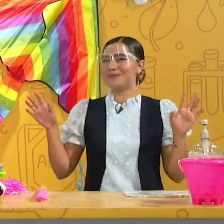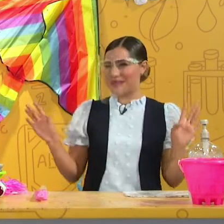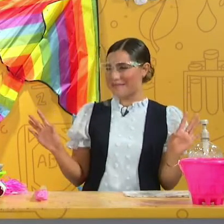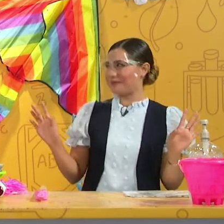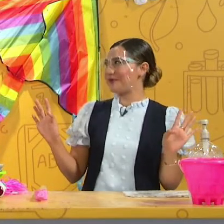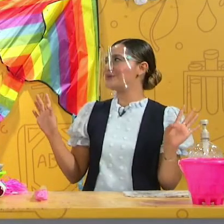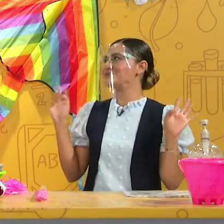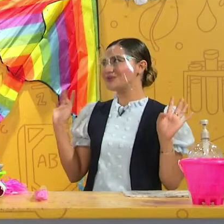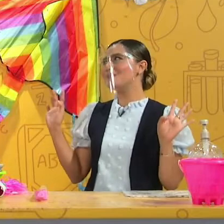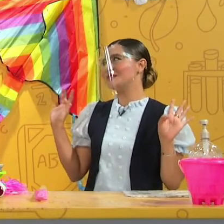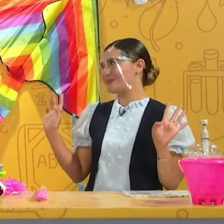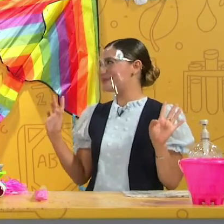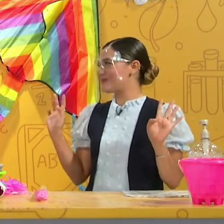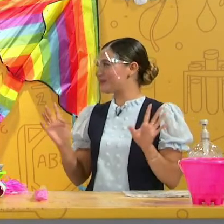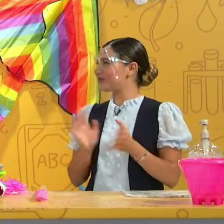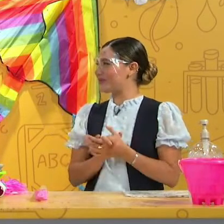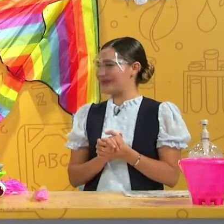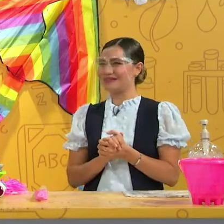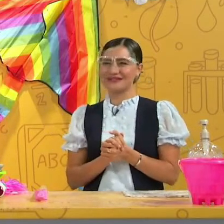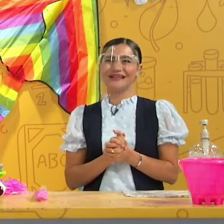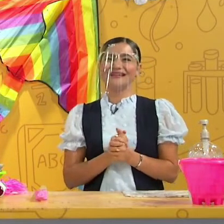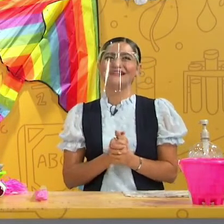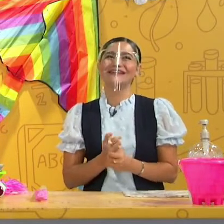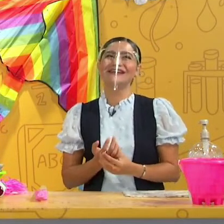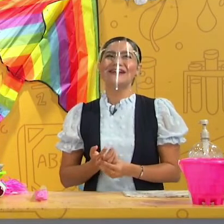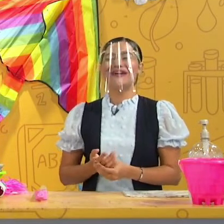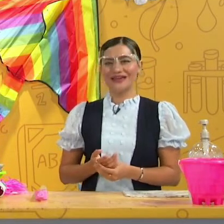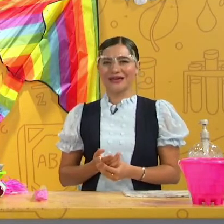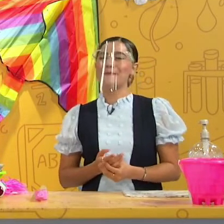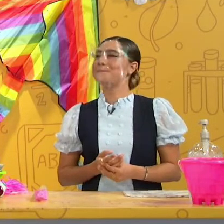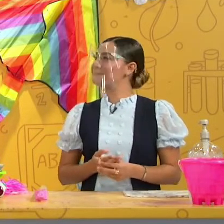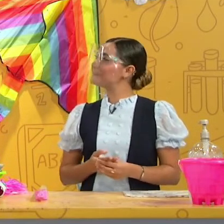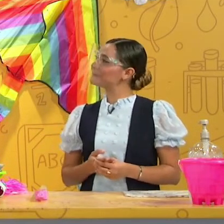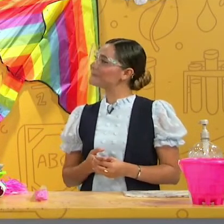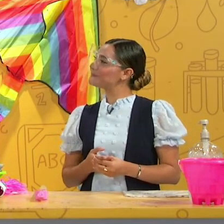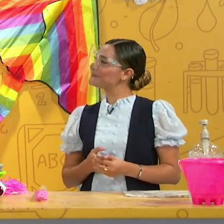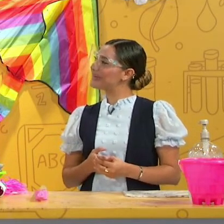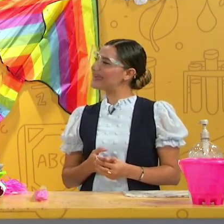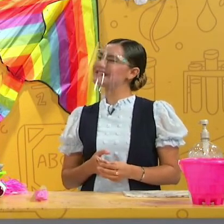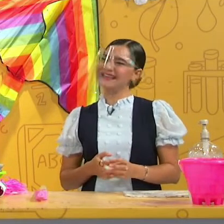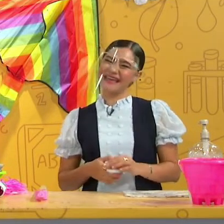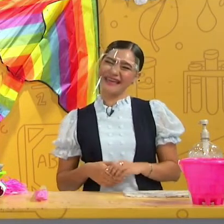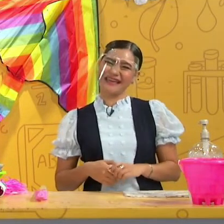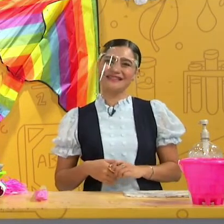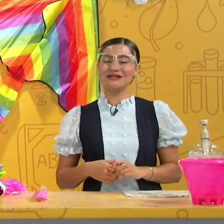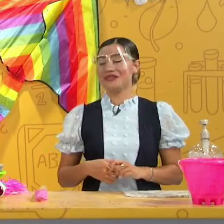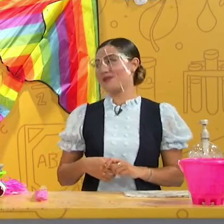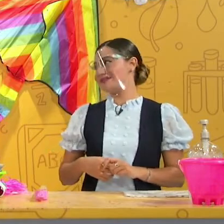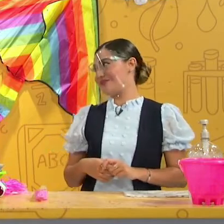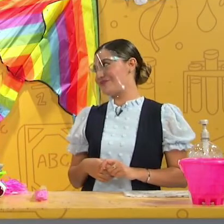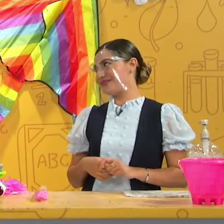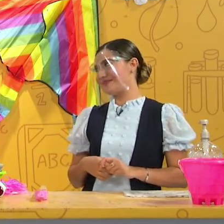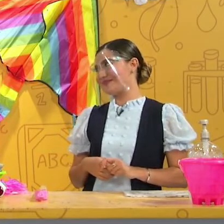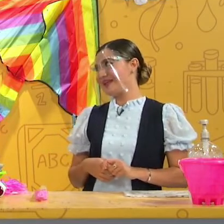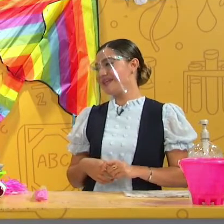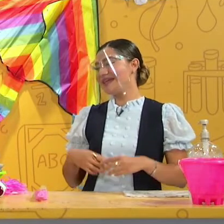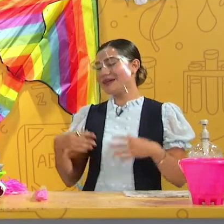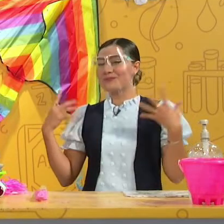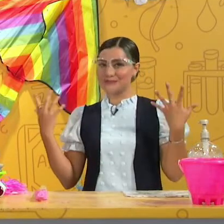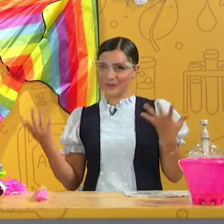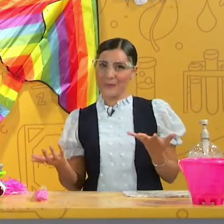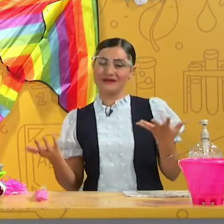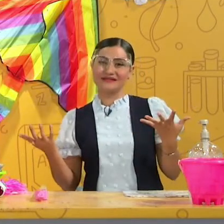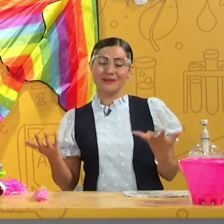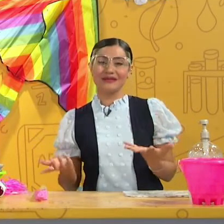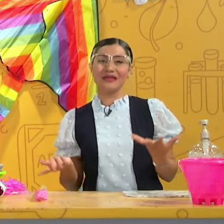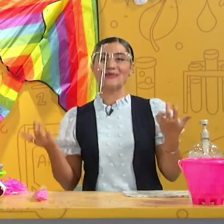nosotros también, porque nosotros nos divertimos también junto con ellos. Sí, y okay. Nos trae buenos recuerdos también, ¿verdad? Así es, de nuestra infancia. Así es. Y